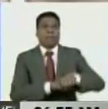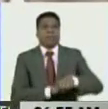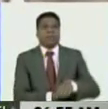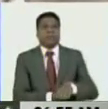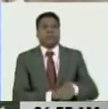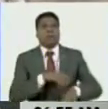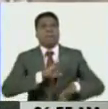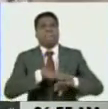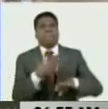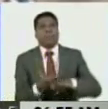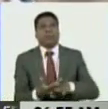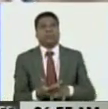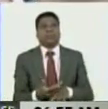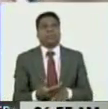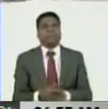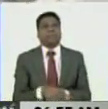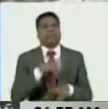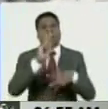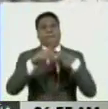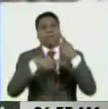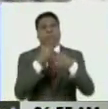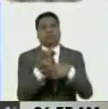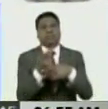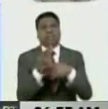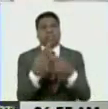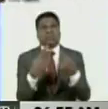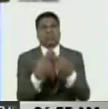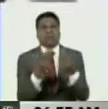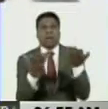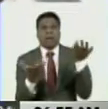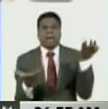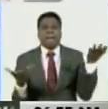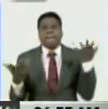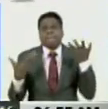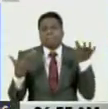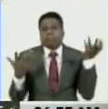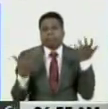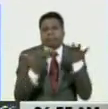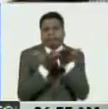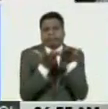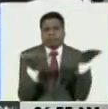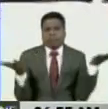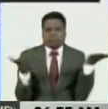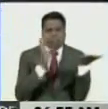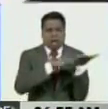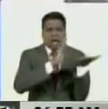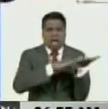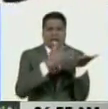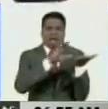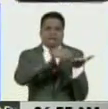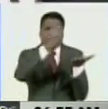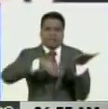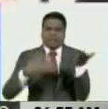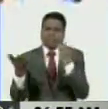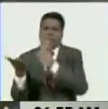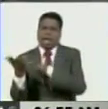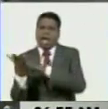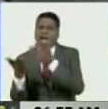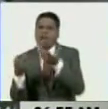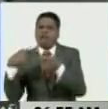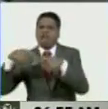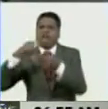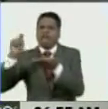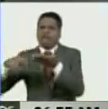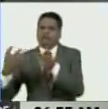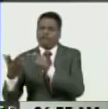porque debe venir un proceso de cruce de la doble militancia, porque cuando menciono esto, la persona